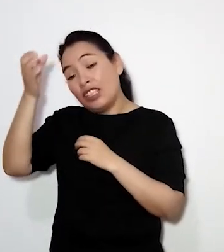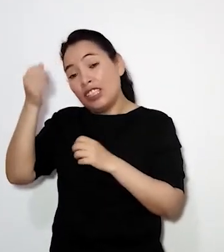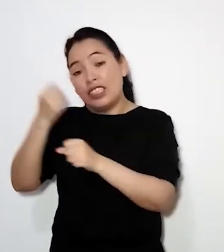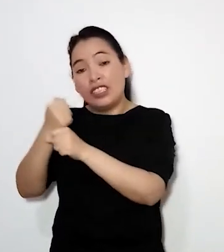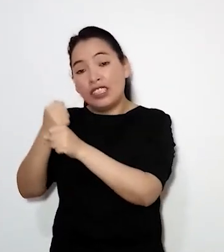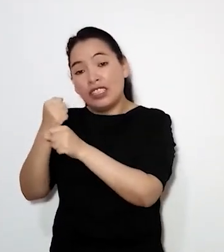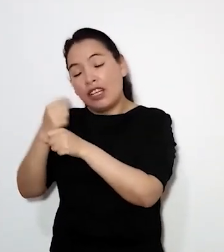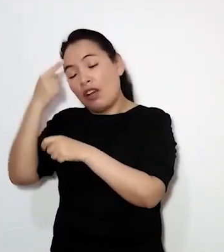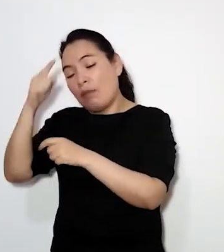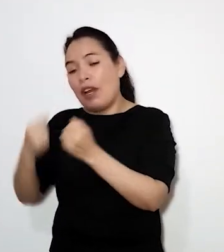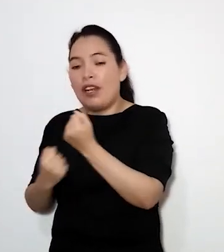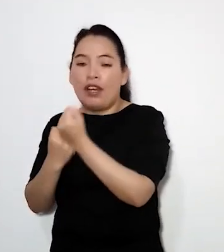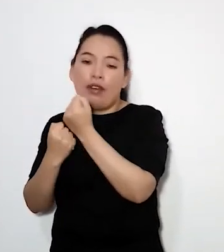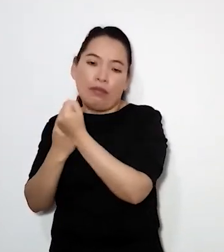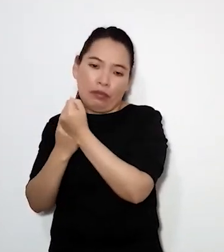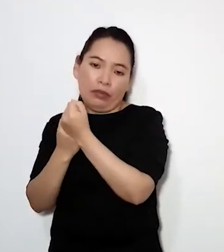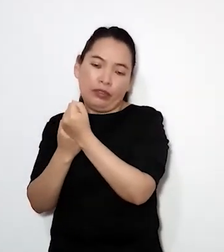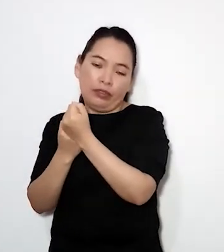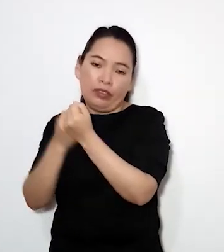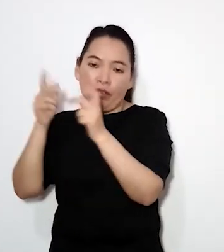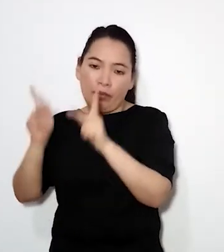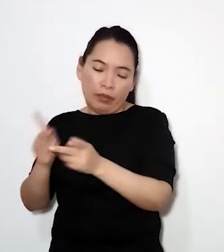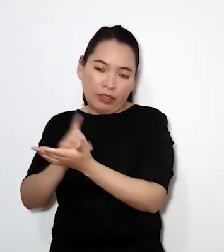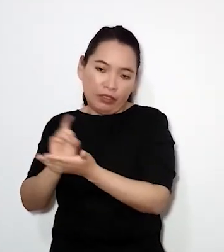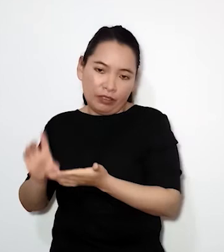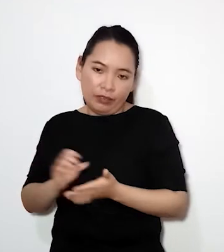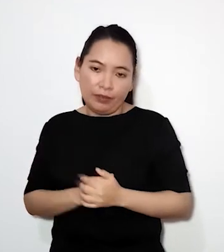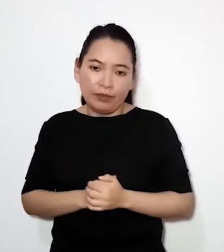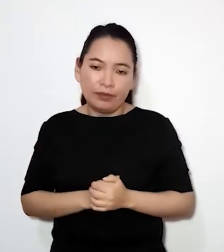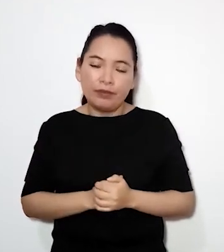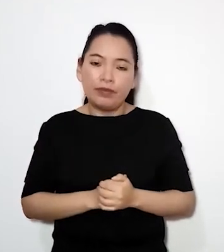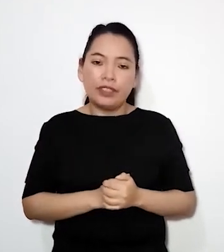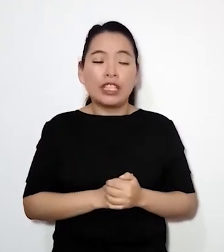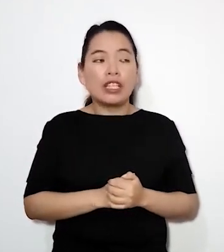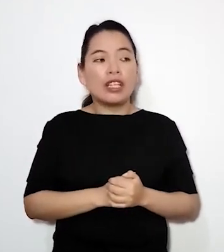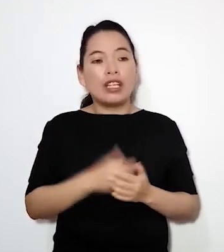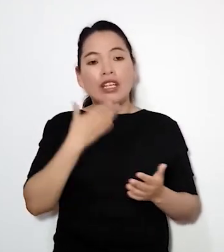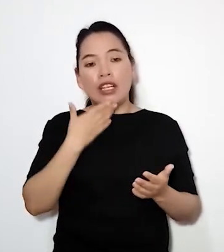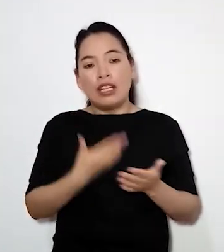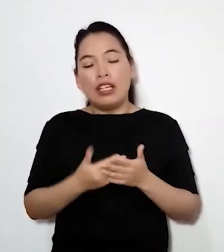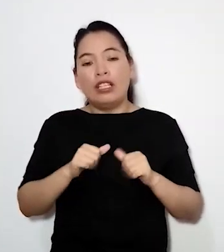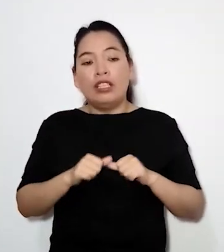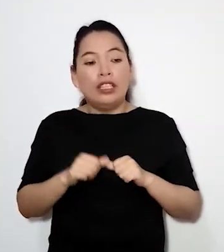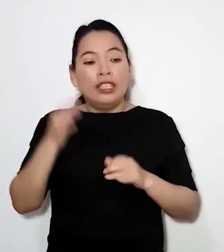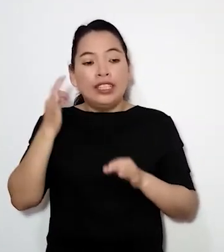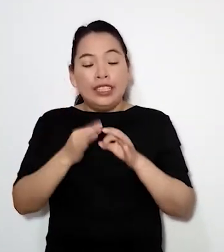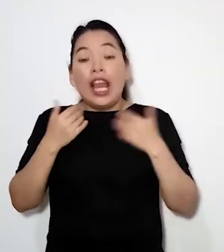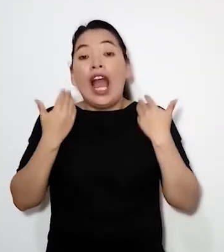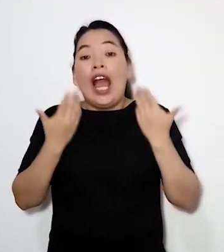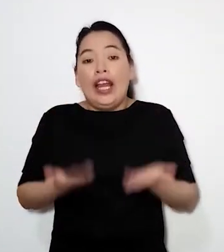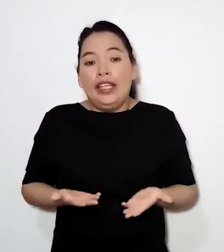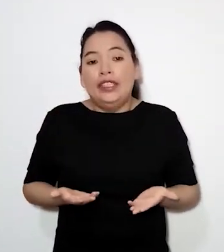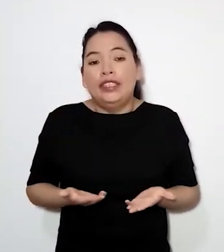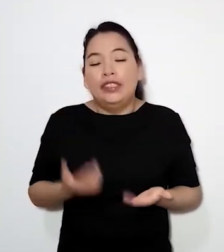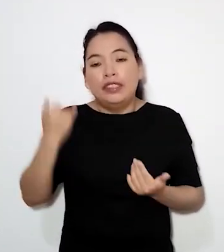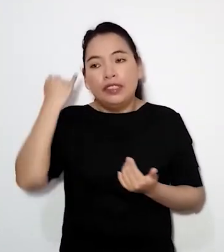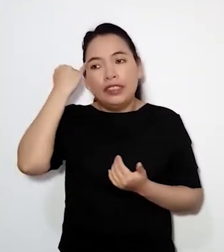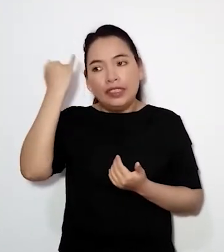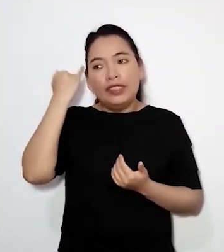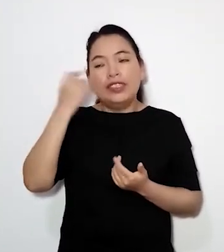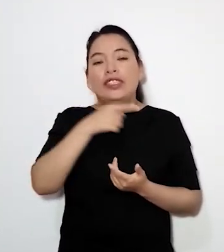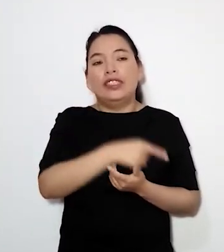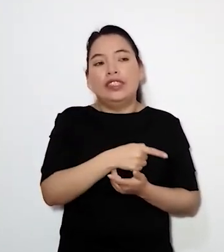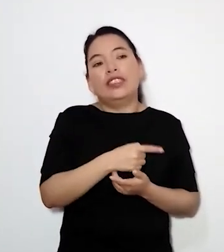personas con discapacidad. Entonces, si bien coincidimos en la observación del avance que